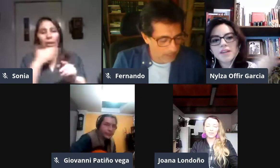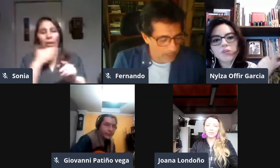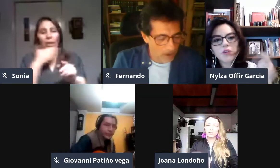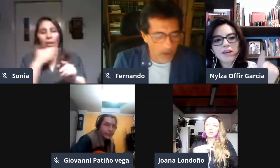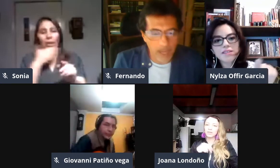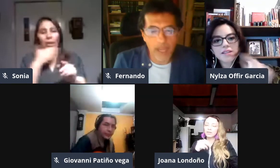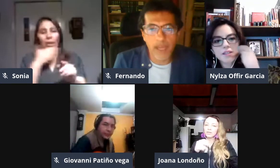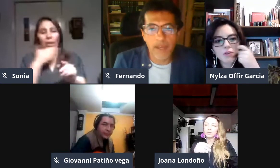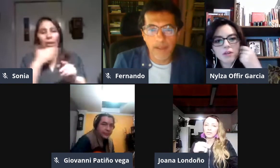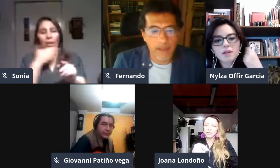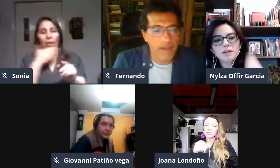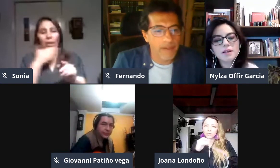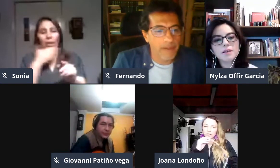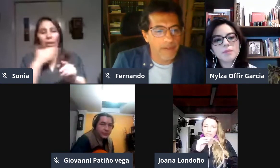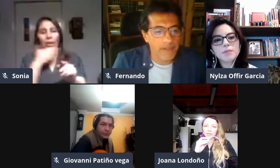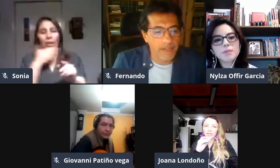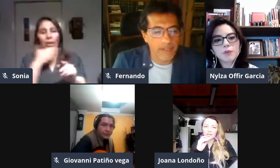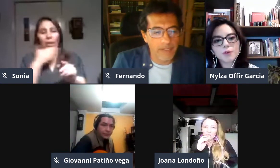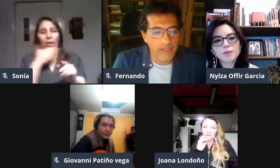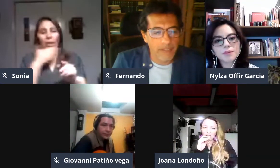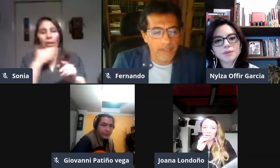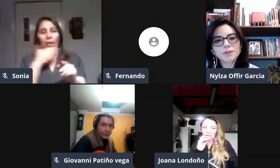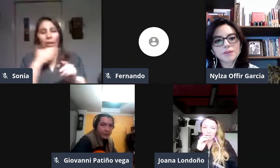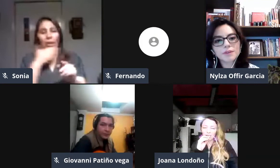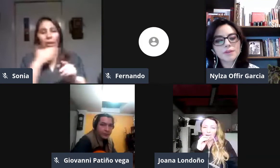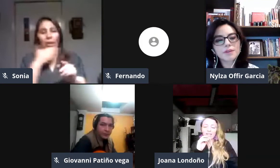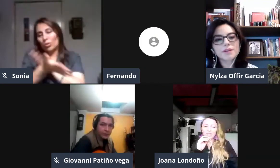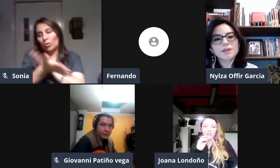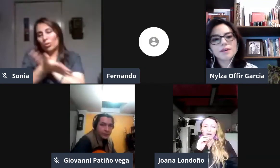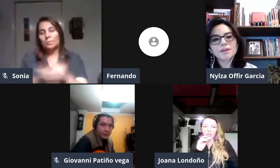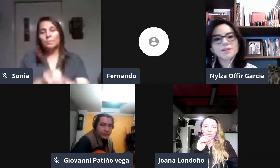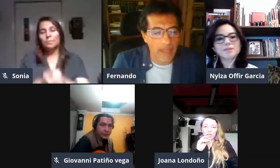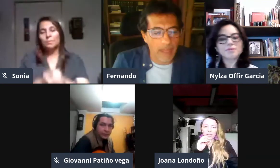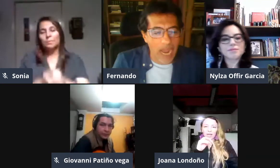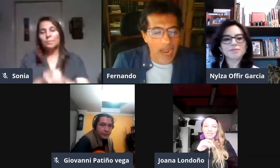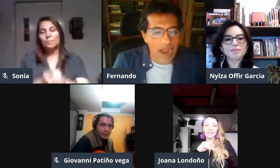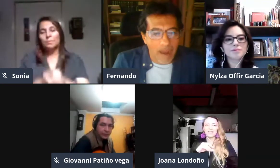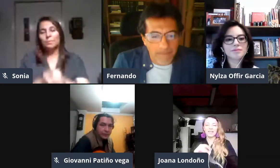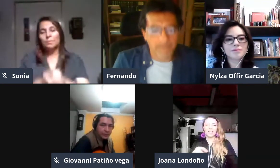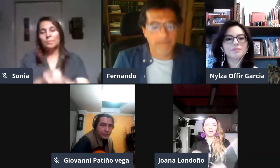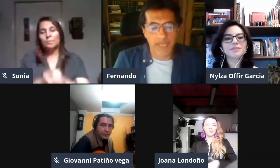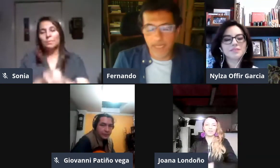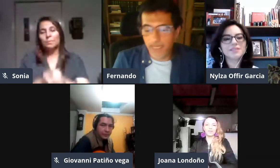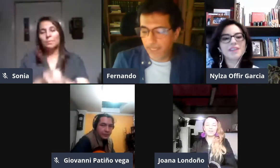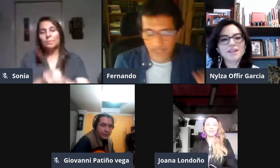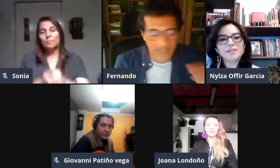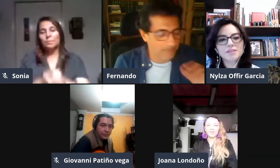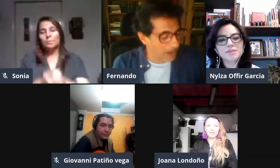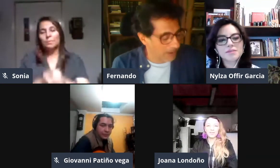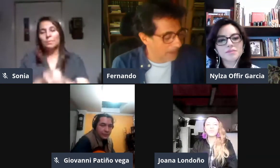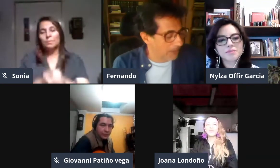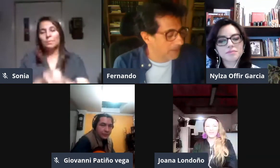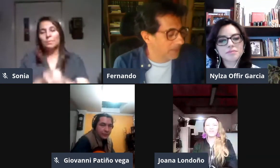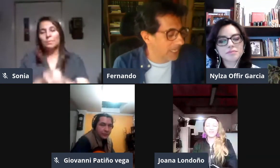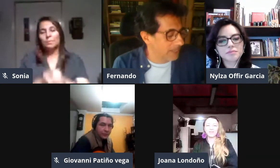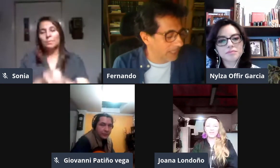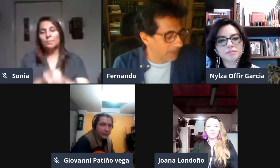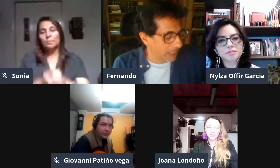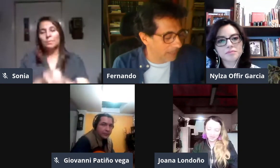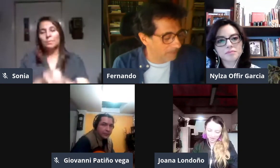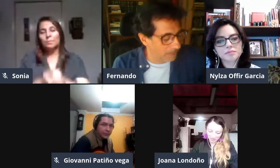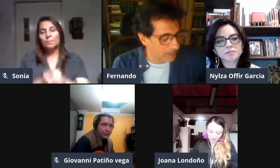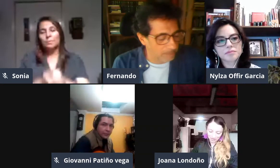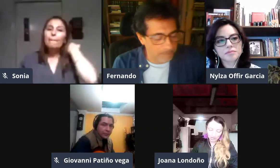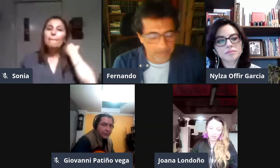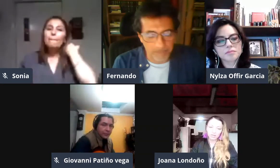fernando no ha encendido en ti tocó hacerlo tienes a diferenciada y bueno la pregunta yo